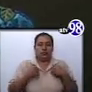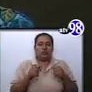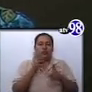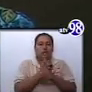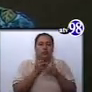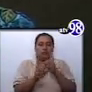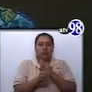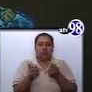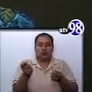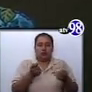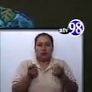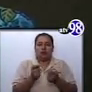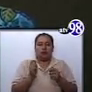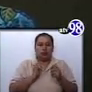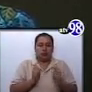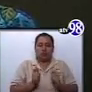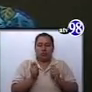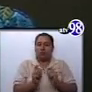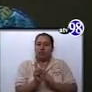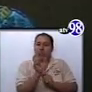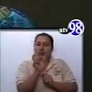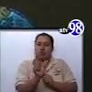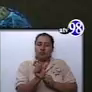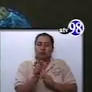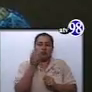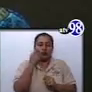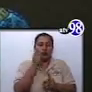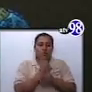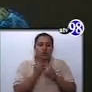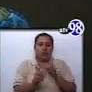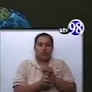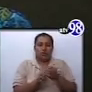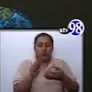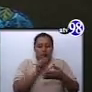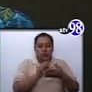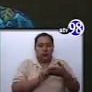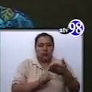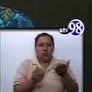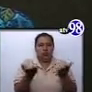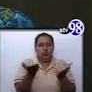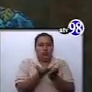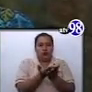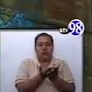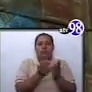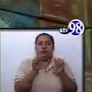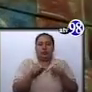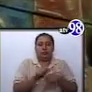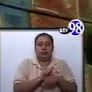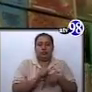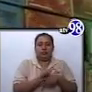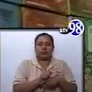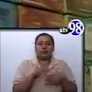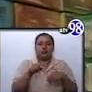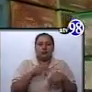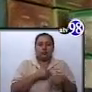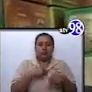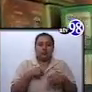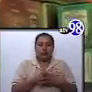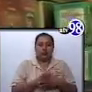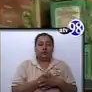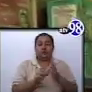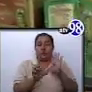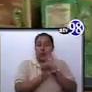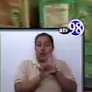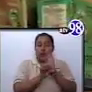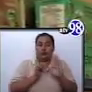les va a entregar un carnet. Deben de tener un registro sanitario para poder ejercer también esta práctica. La ley tiene